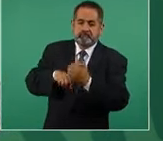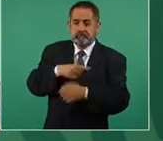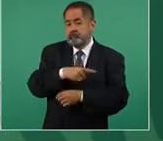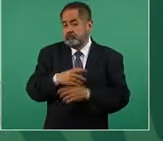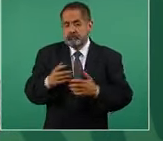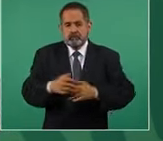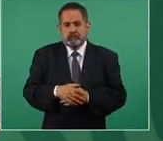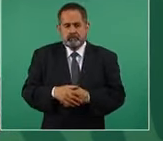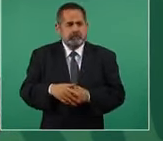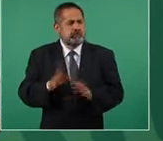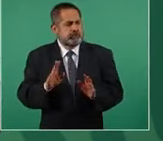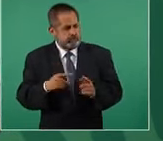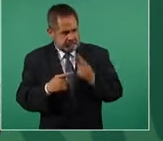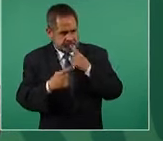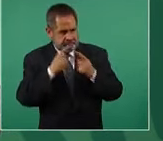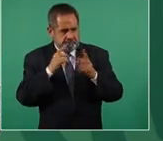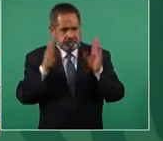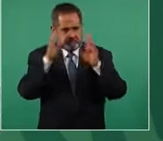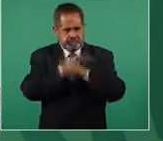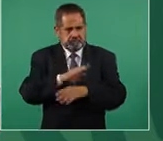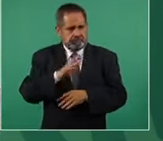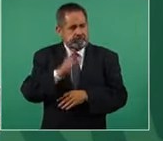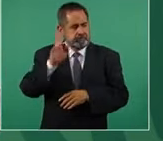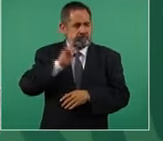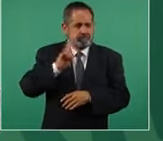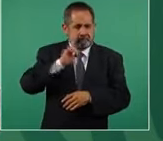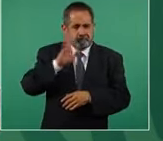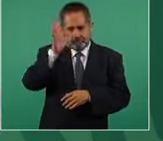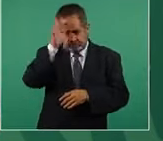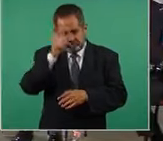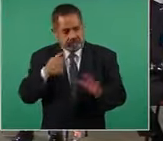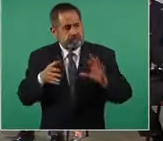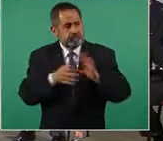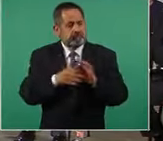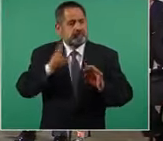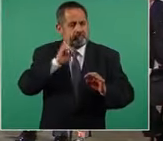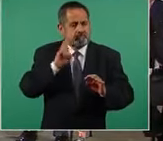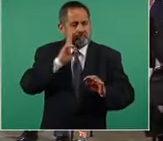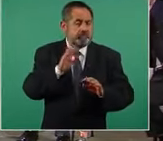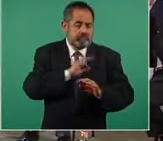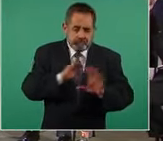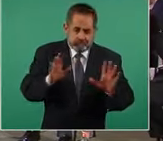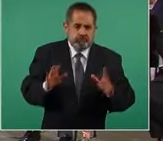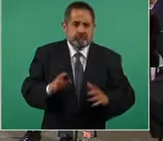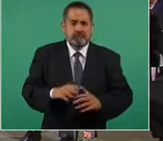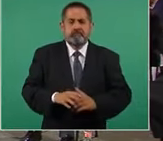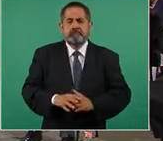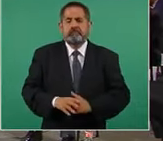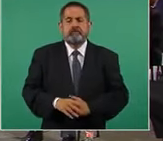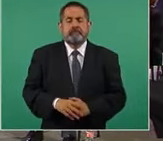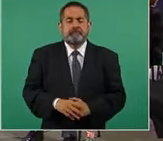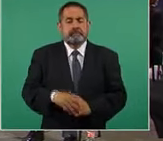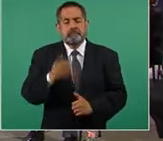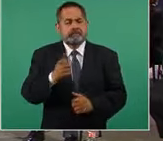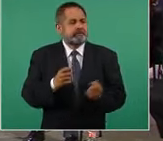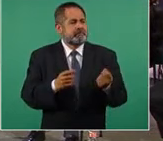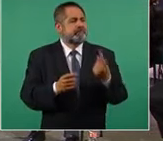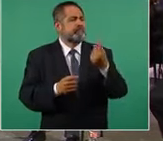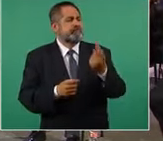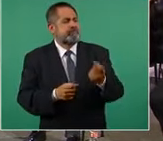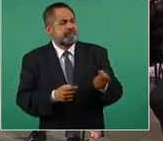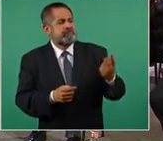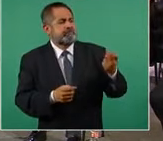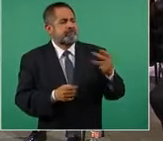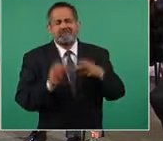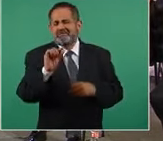Pero se puede llegar también a un acuerdo, a un arreglo. Pero son muy pocos los